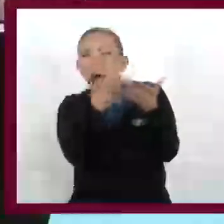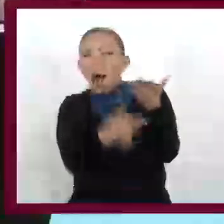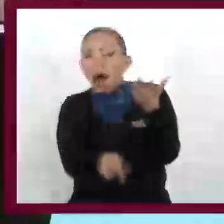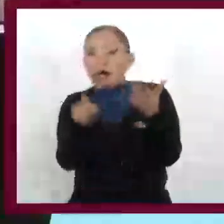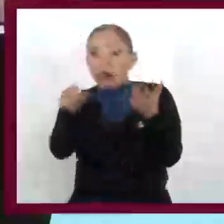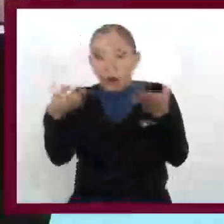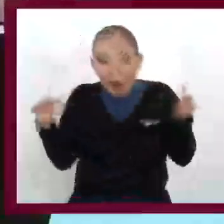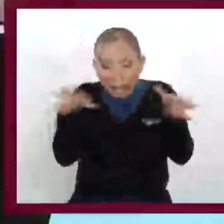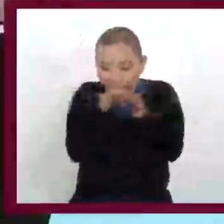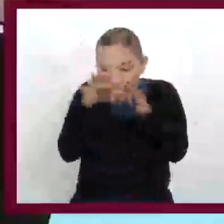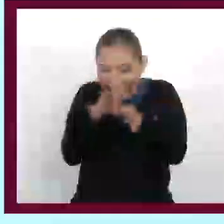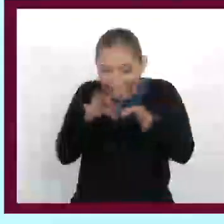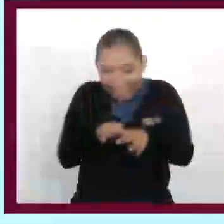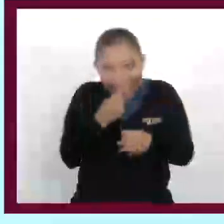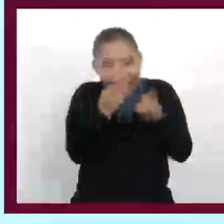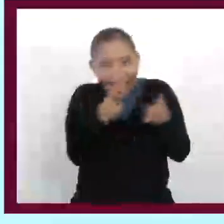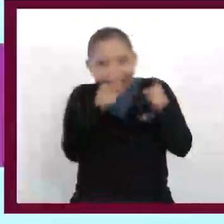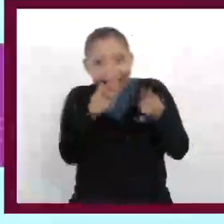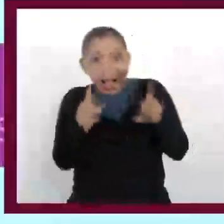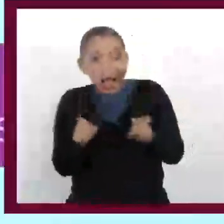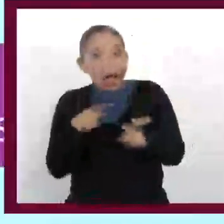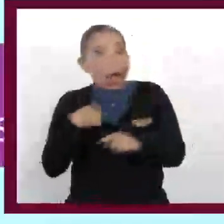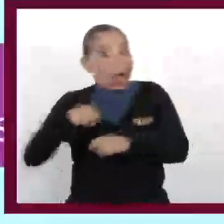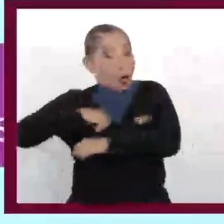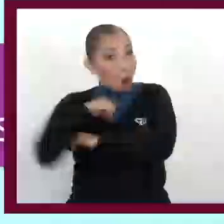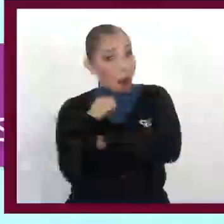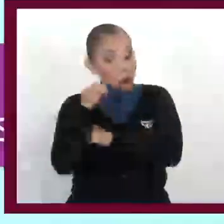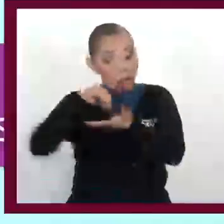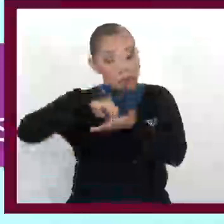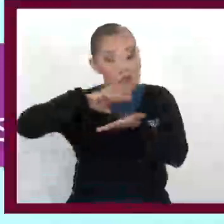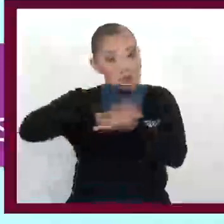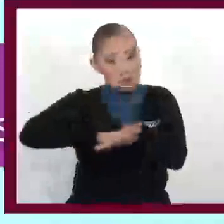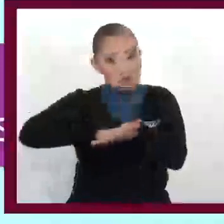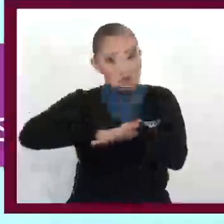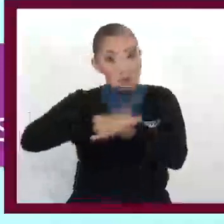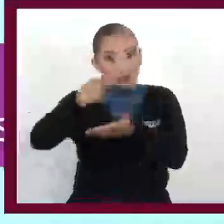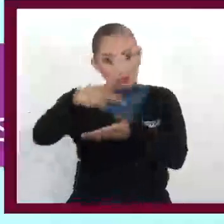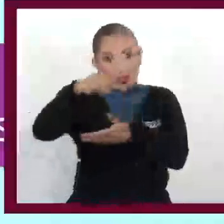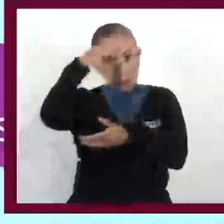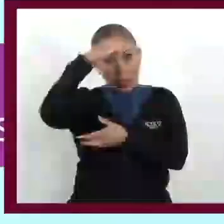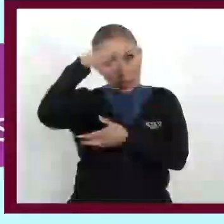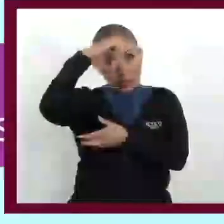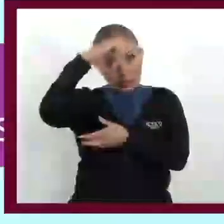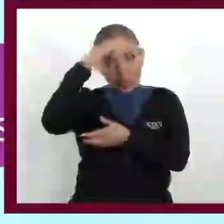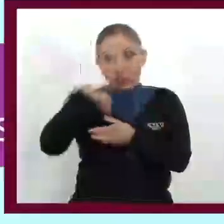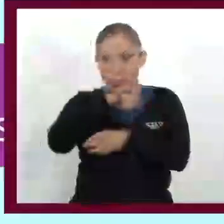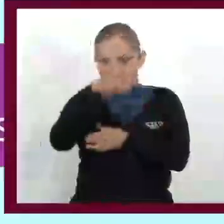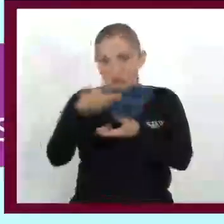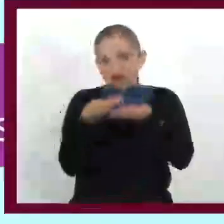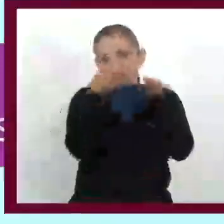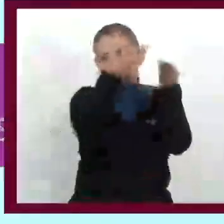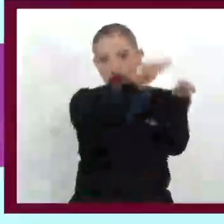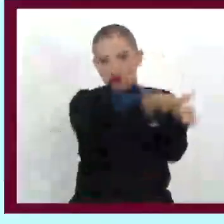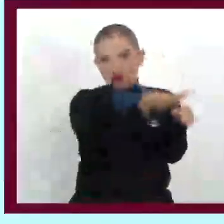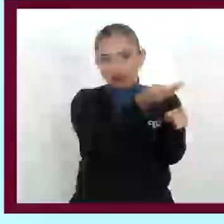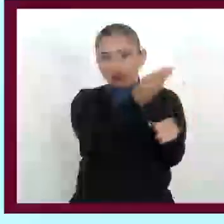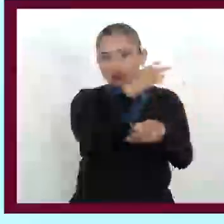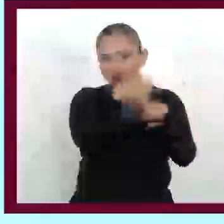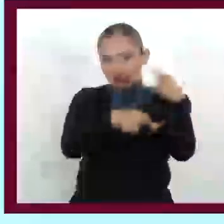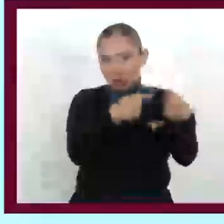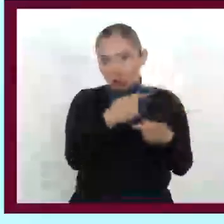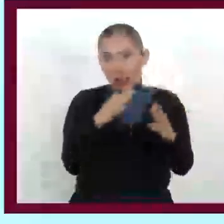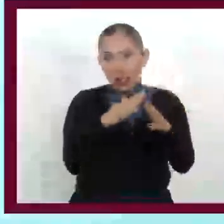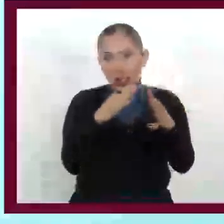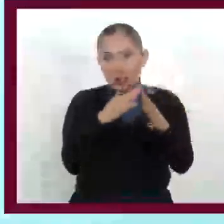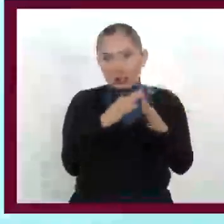organicen su propia sinfonía. No olviden guardar sus apuntes en la carpeta de experiencias que deberán entregar a su regreso a